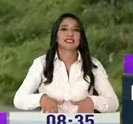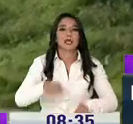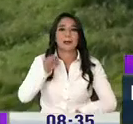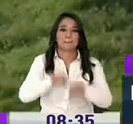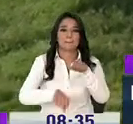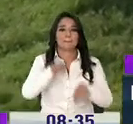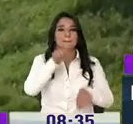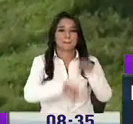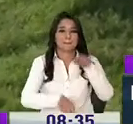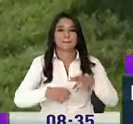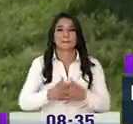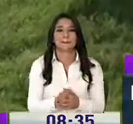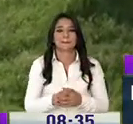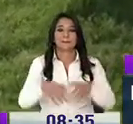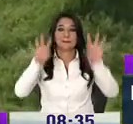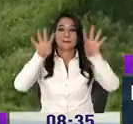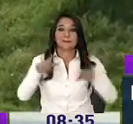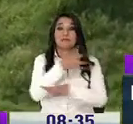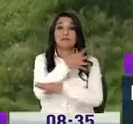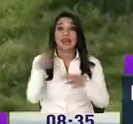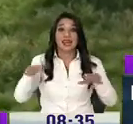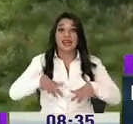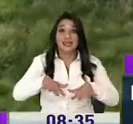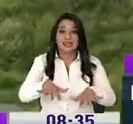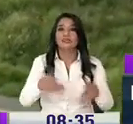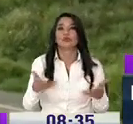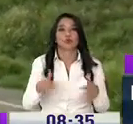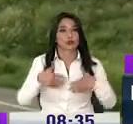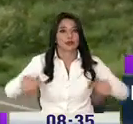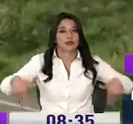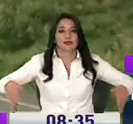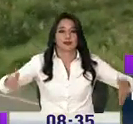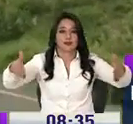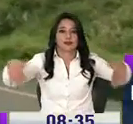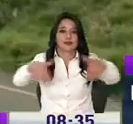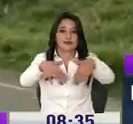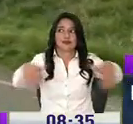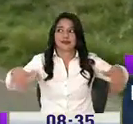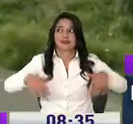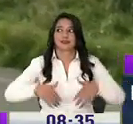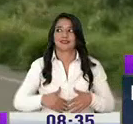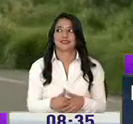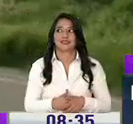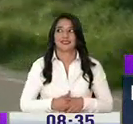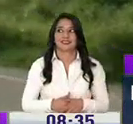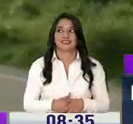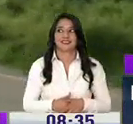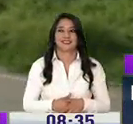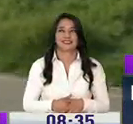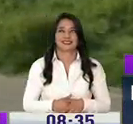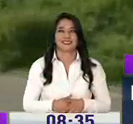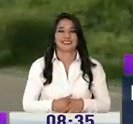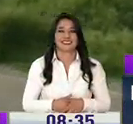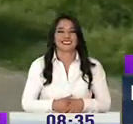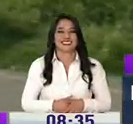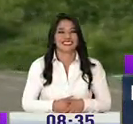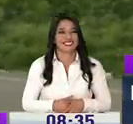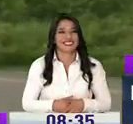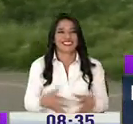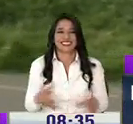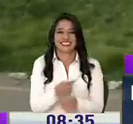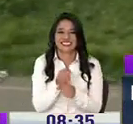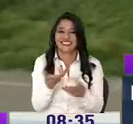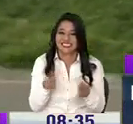destruidos. Las mallas, no existen prácticamente ya las mallas, así que este lugar se ha convertido en un lugar de inseguridad. seguridad y sobre todo